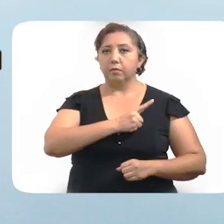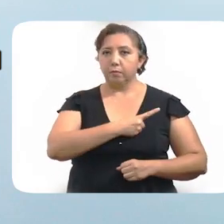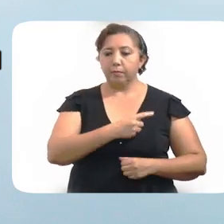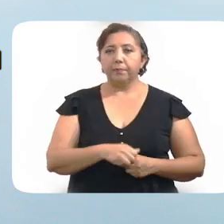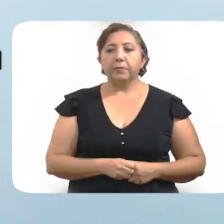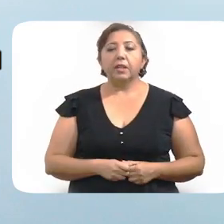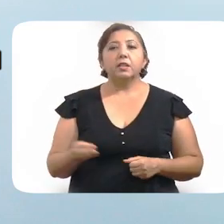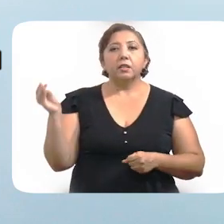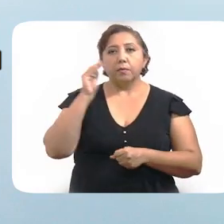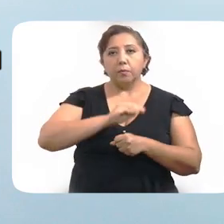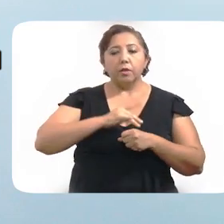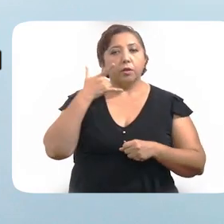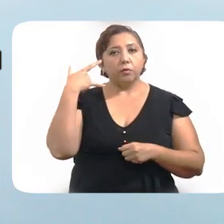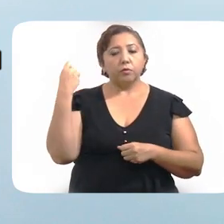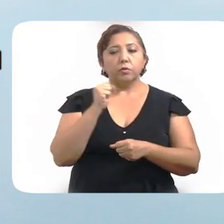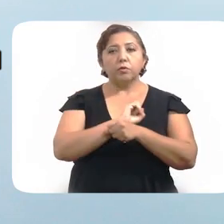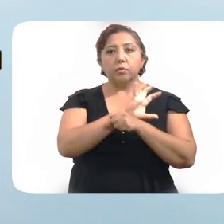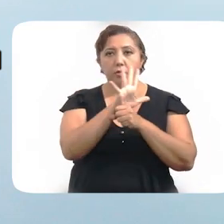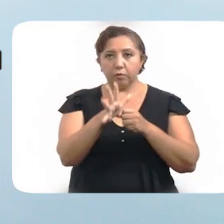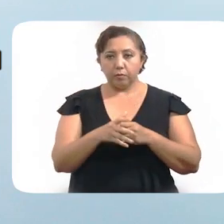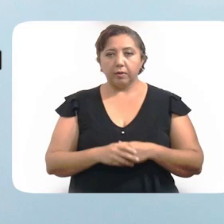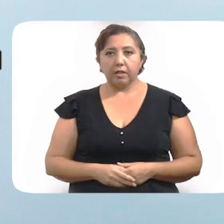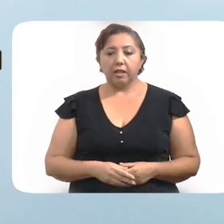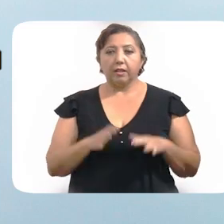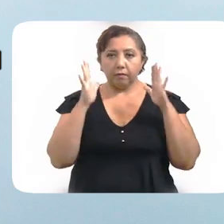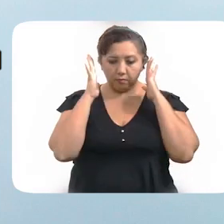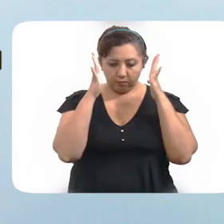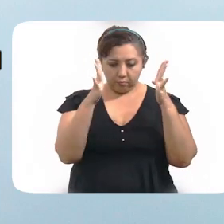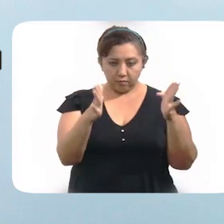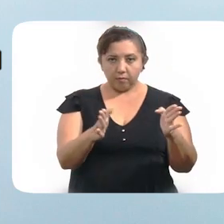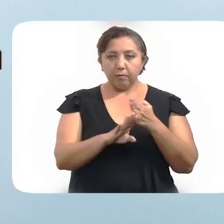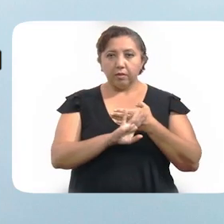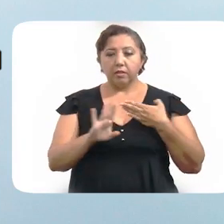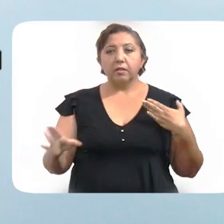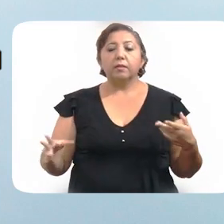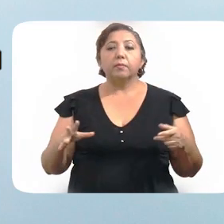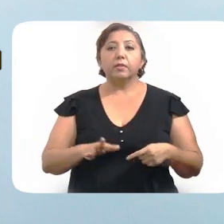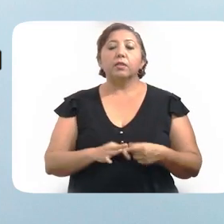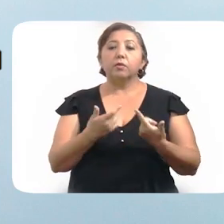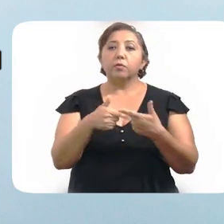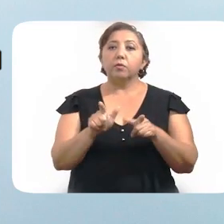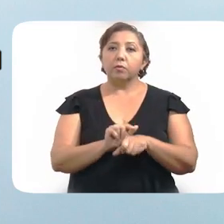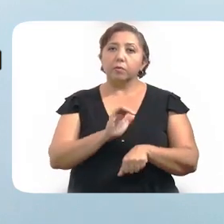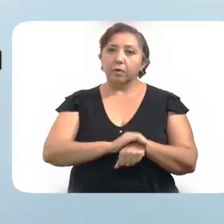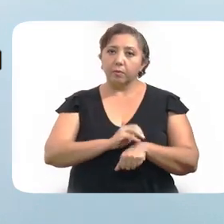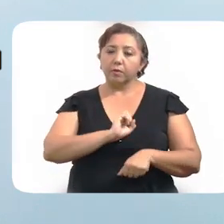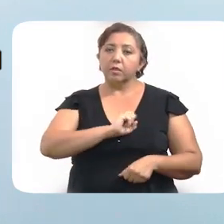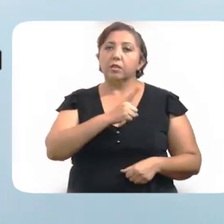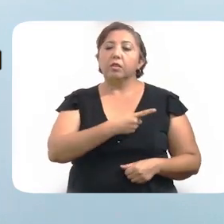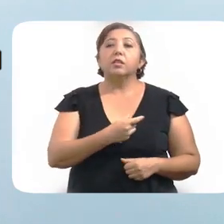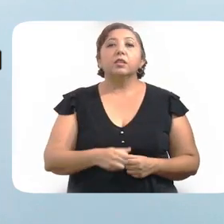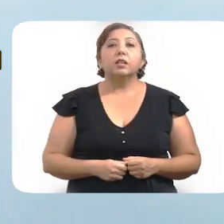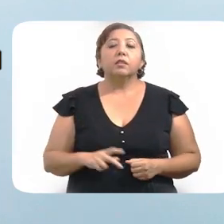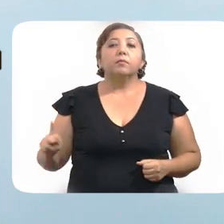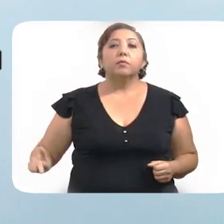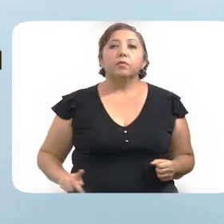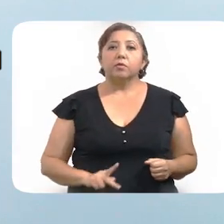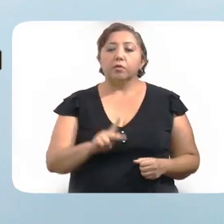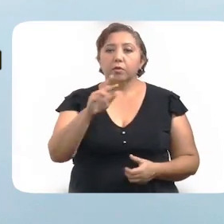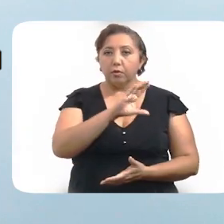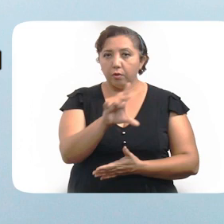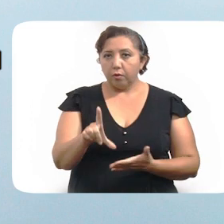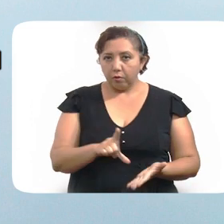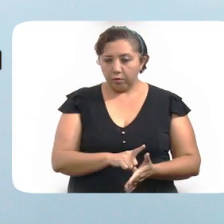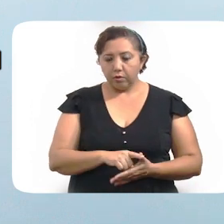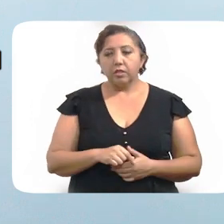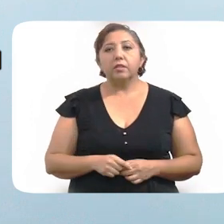salud, que se suma al combate al coronavirus, focalizando la prevención con la presencia de brigadas de amigos de la salud en los municipios,